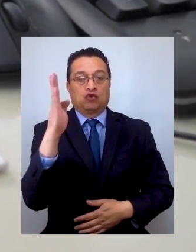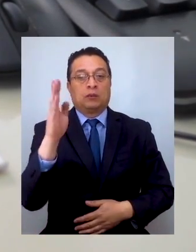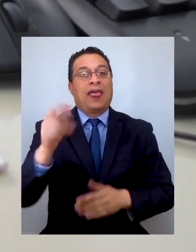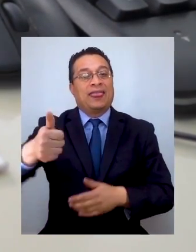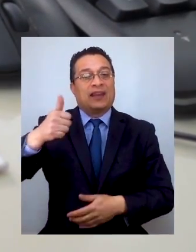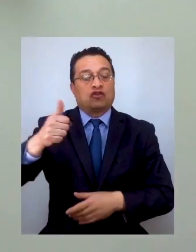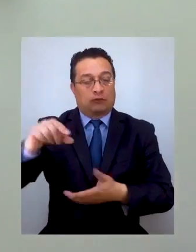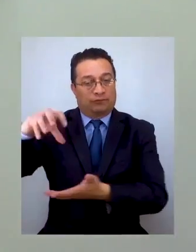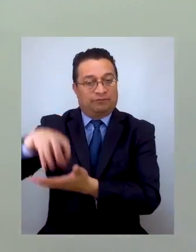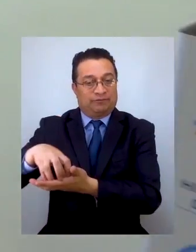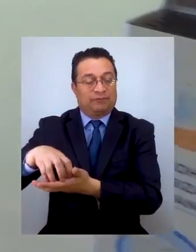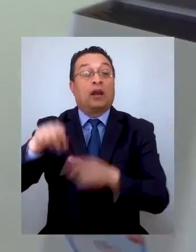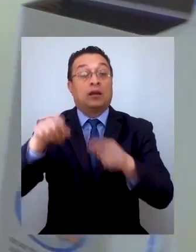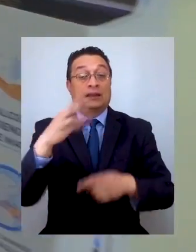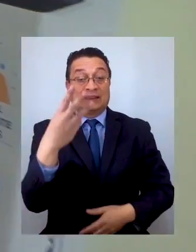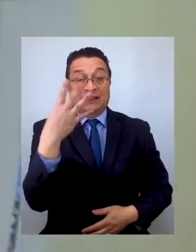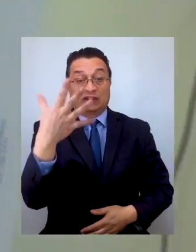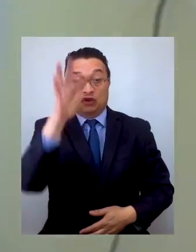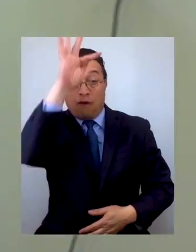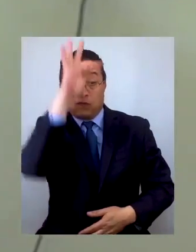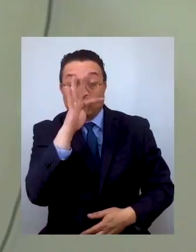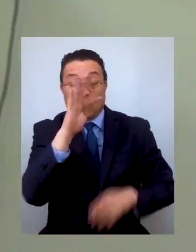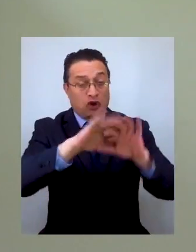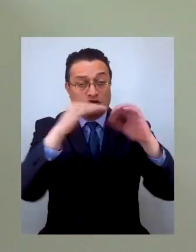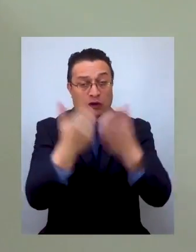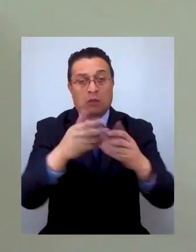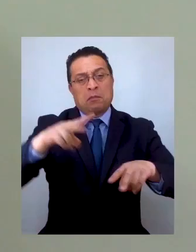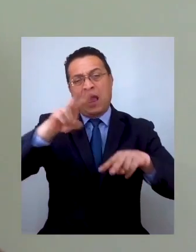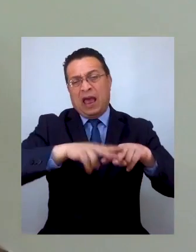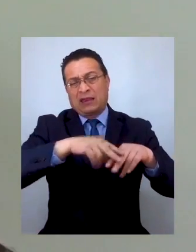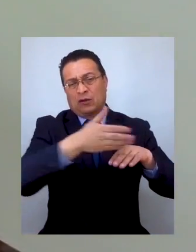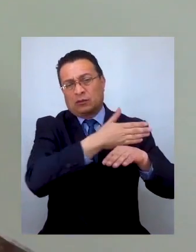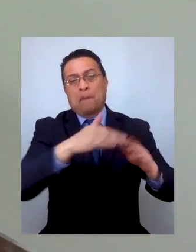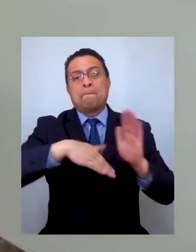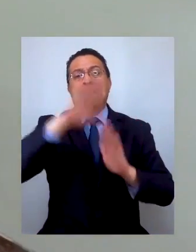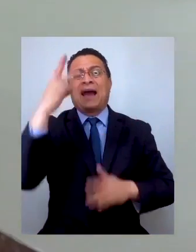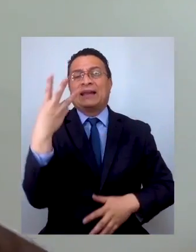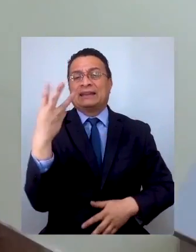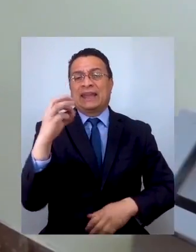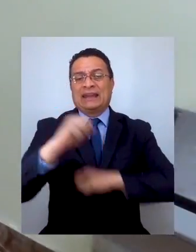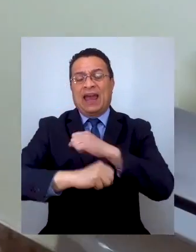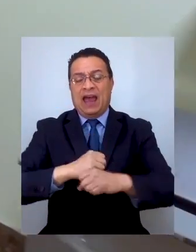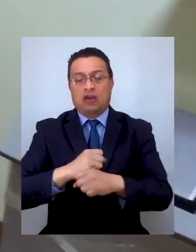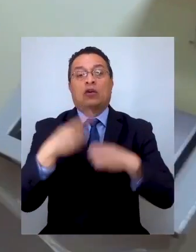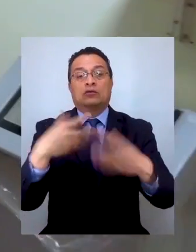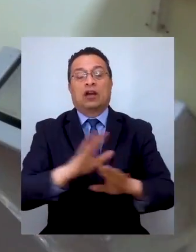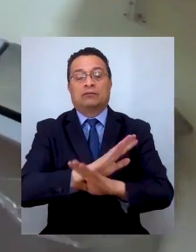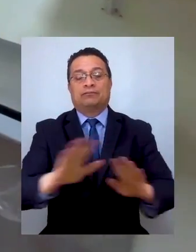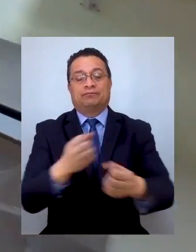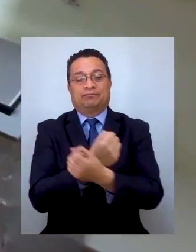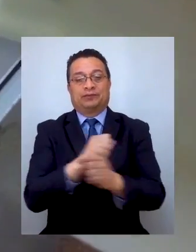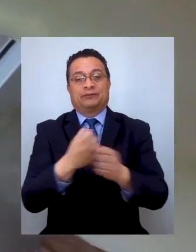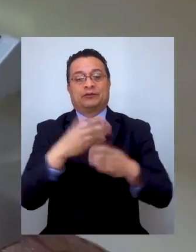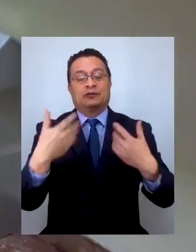de Gestión Clínica. Un total de 35 funcionarias y funcionarios con un promedio de antigüedad superior a los 30 años hicieron